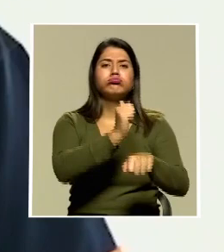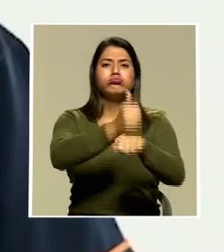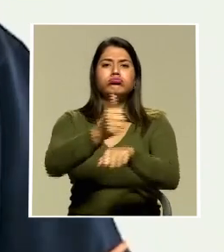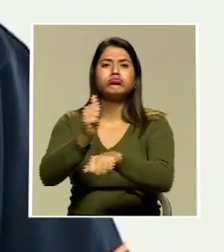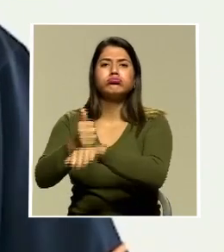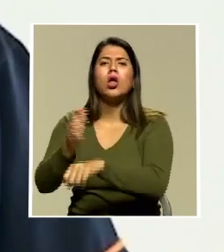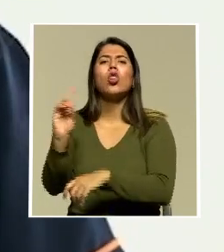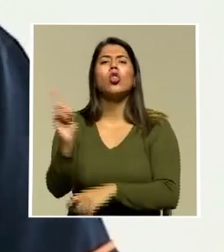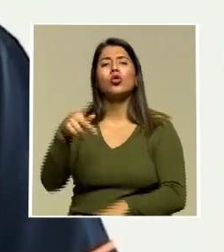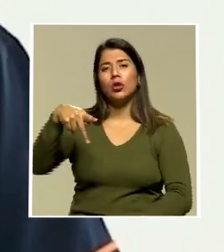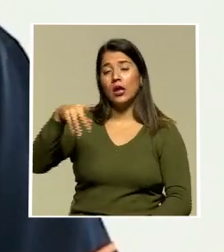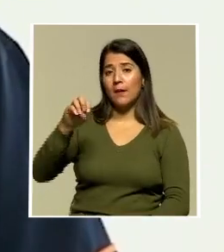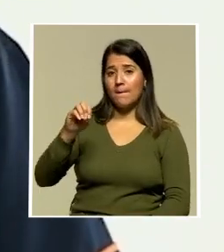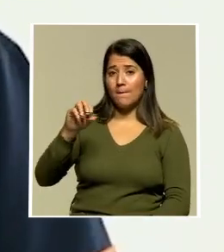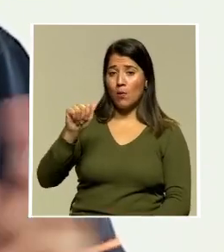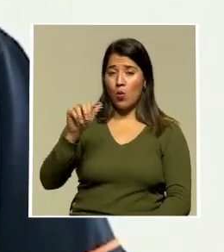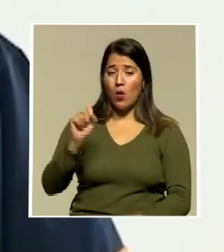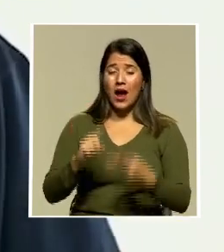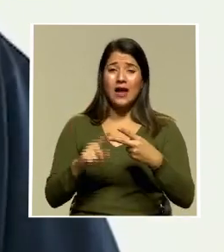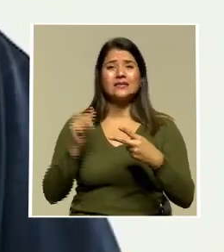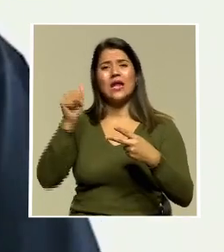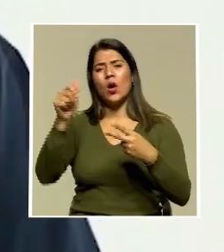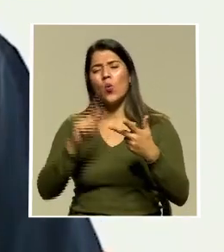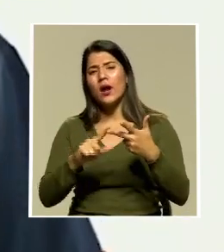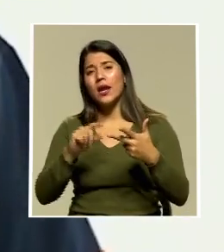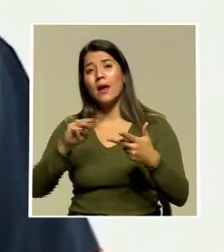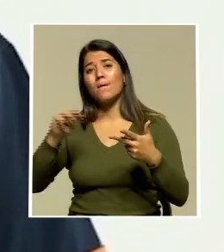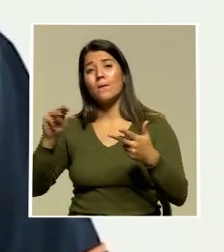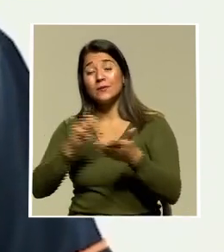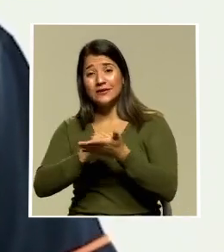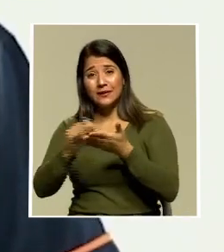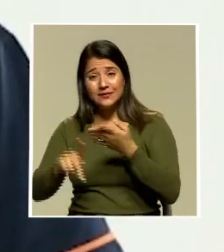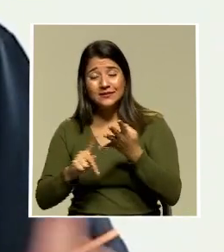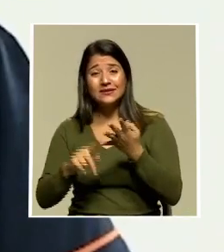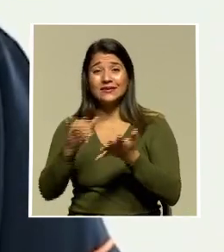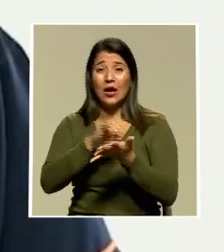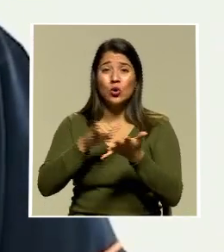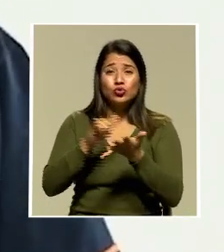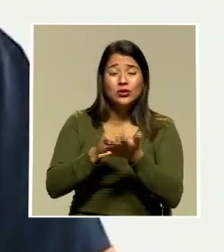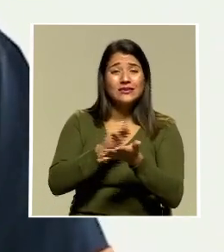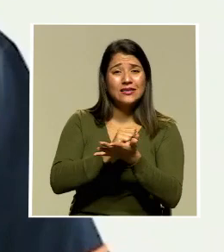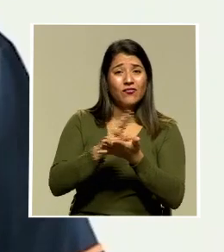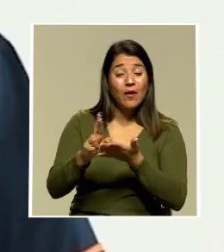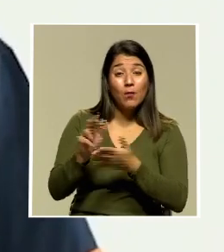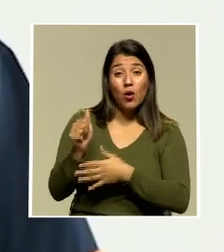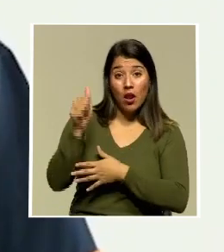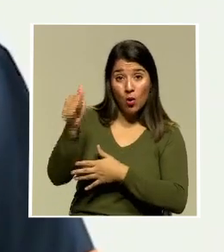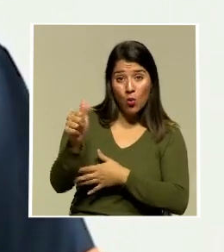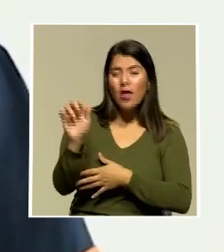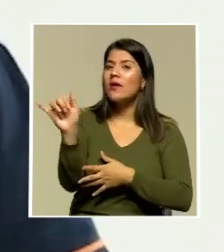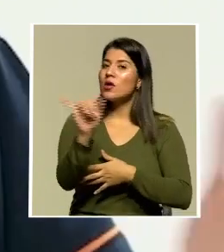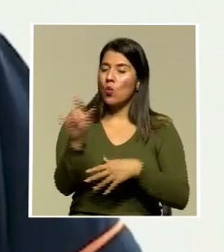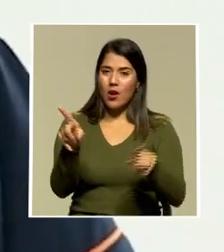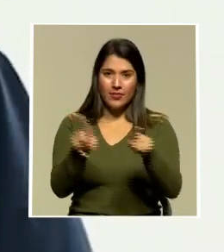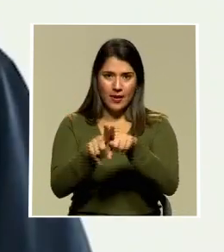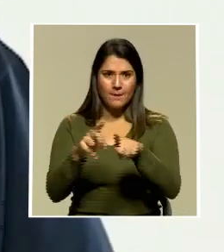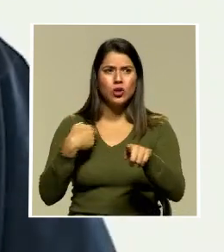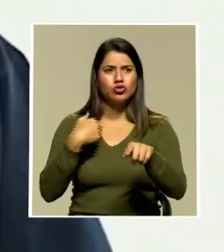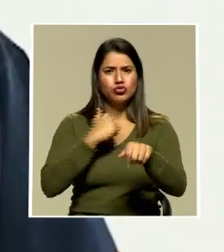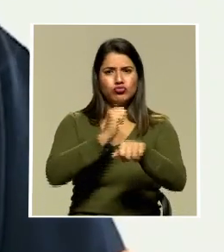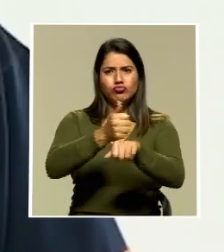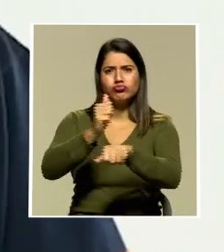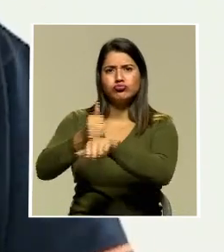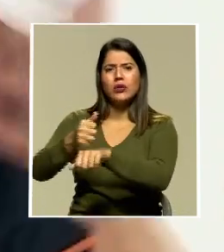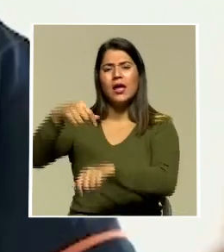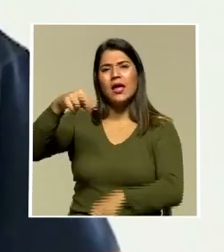en Alajuela, en Montes de Oca, en San José, en San Ramón, en Alajuela. Asimismo, estamos trabajando en la instalación de estas tiendas en Quepos,